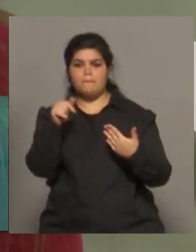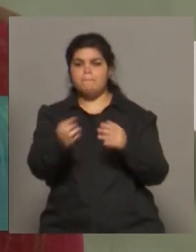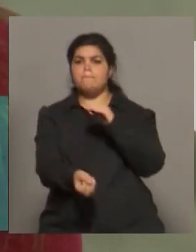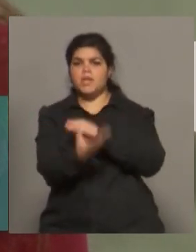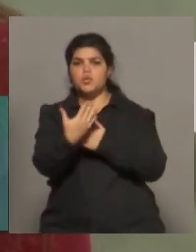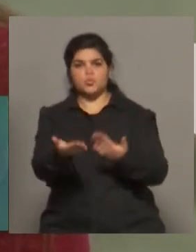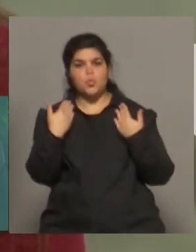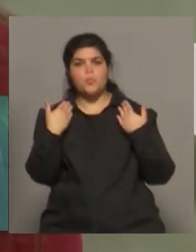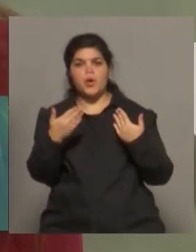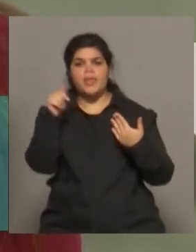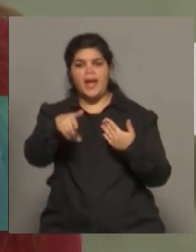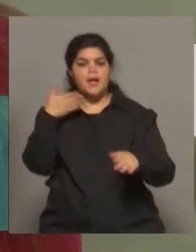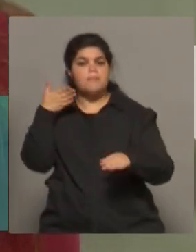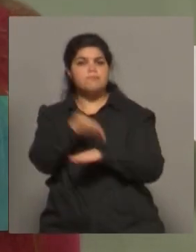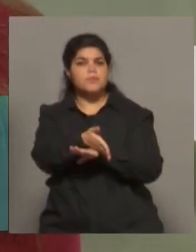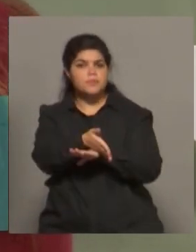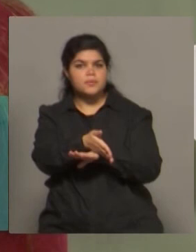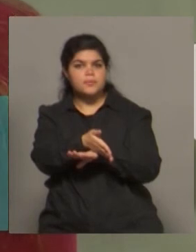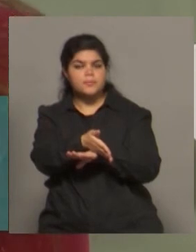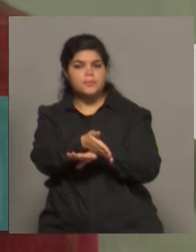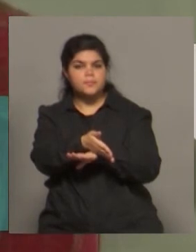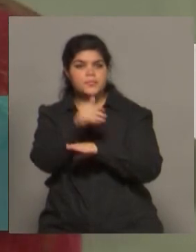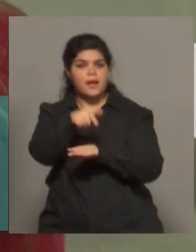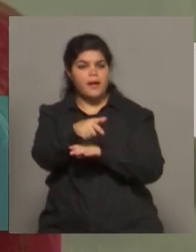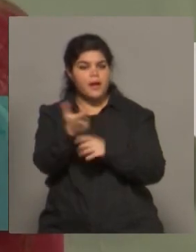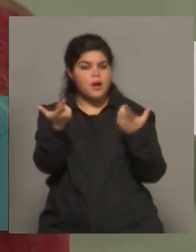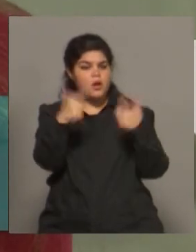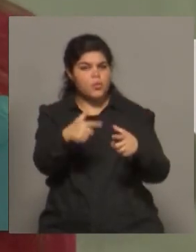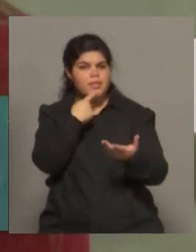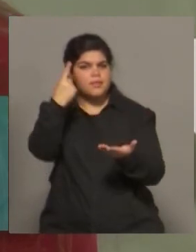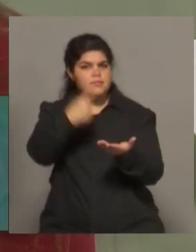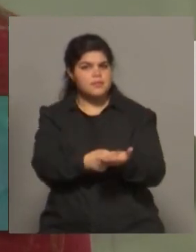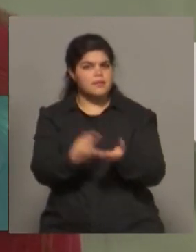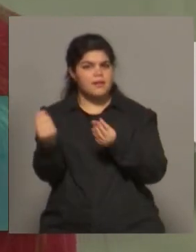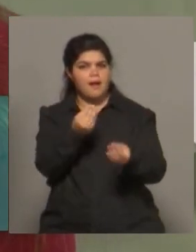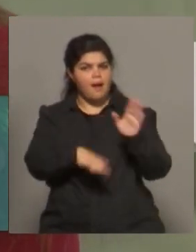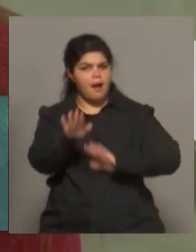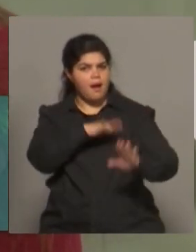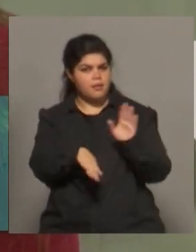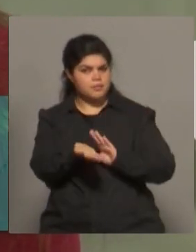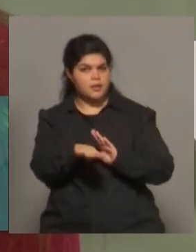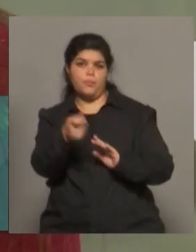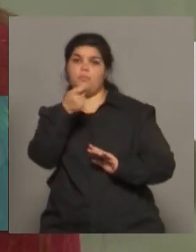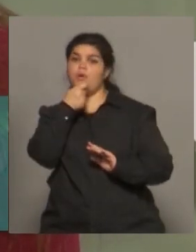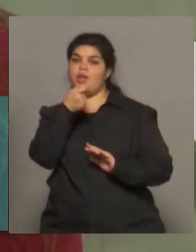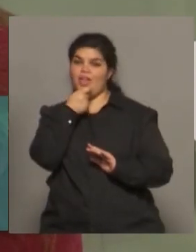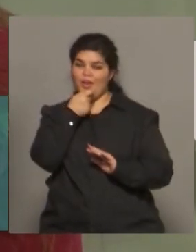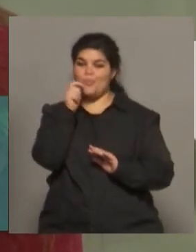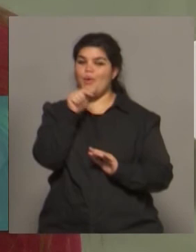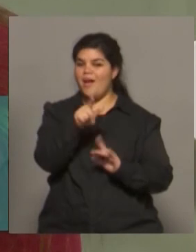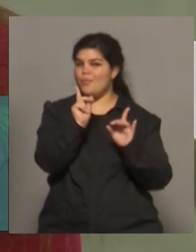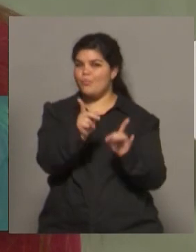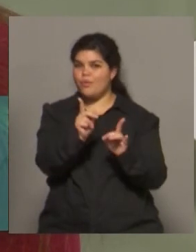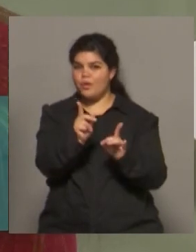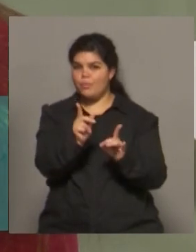poder intervenir y reunirse y decidir qué se hace ante la situación de